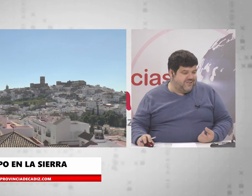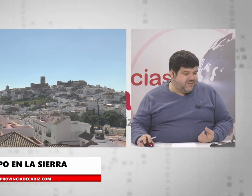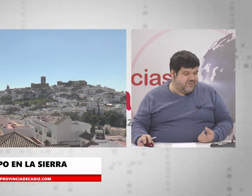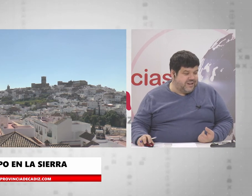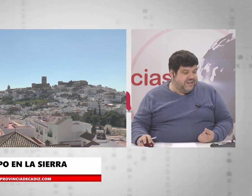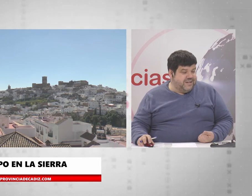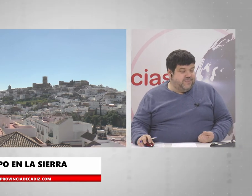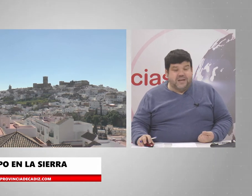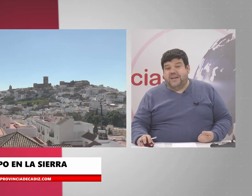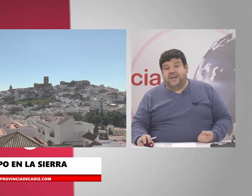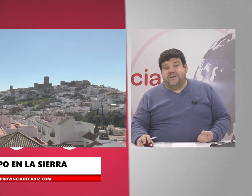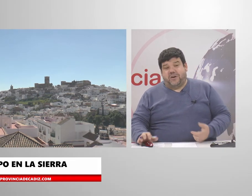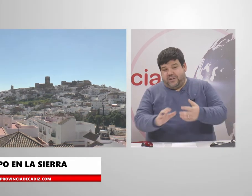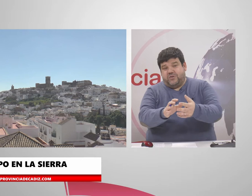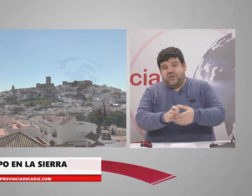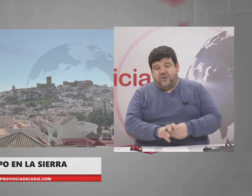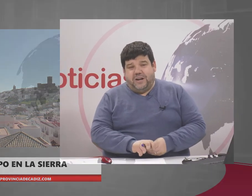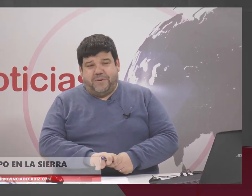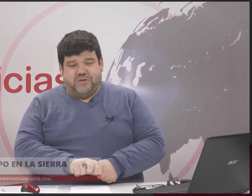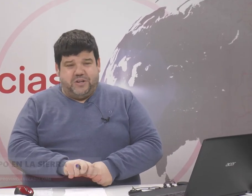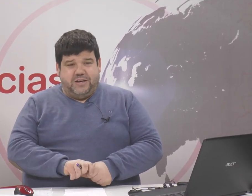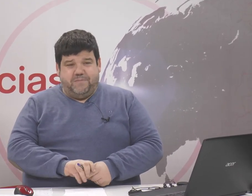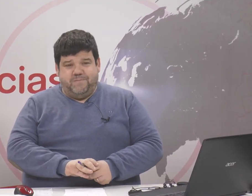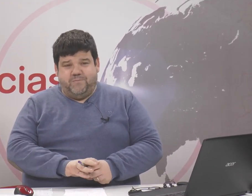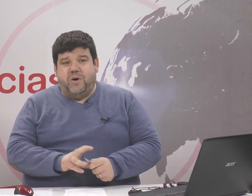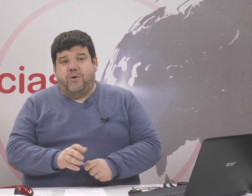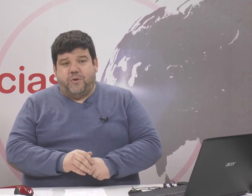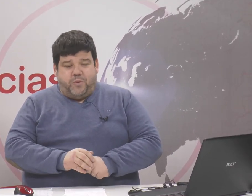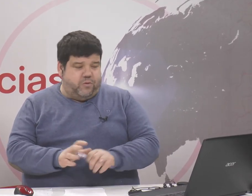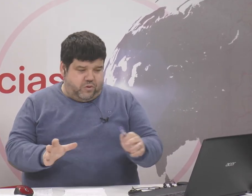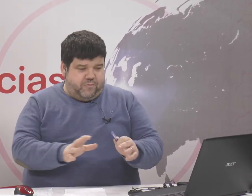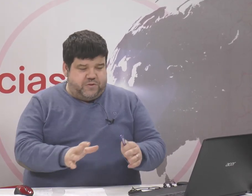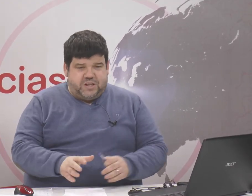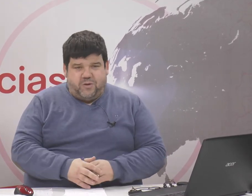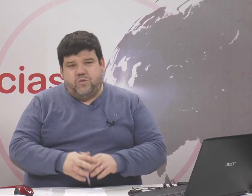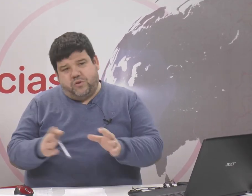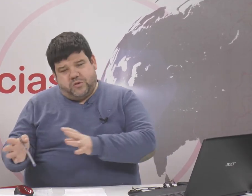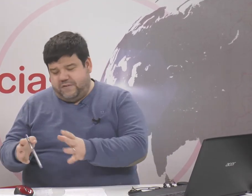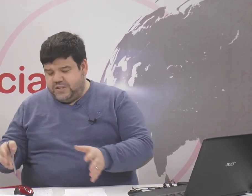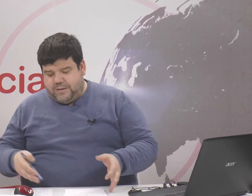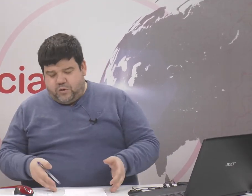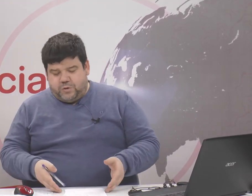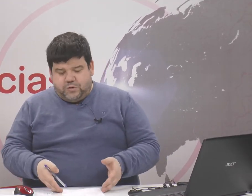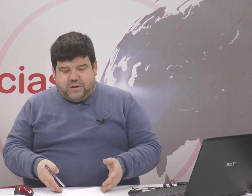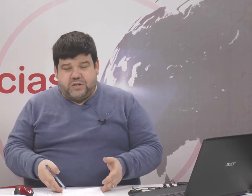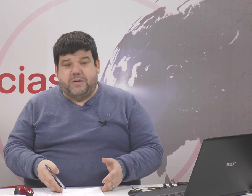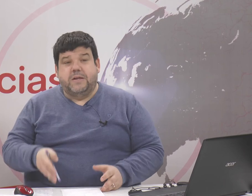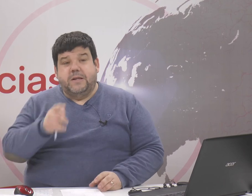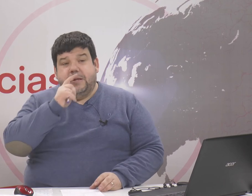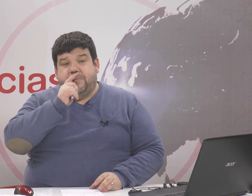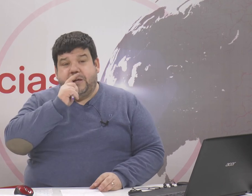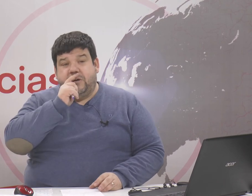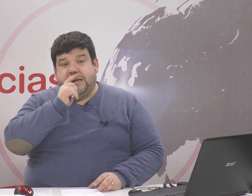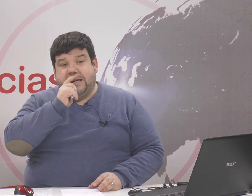se ha ido a otro lugar bien bueno estas son las previsiones pueblo por pueblo hoy hemos visitado algunos otros días visitamos otros ya lo saben